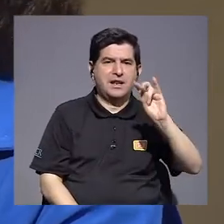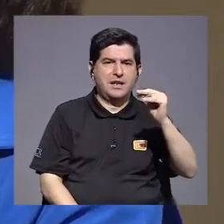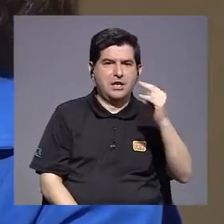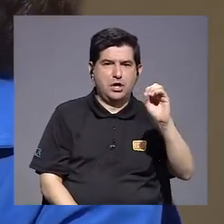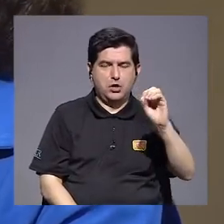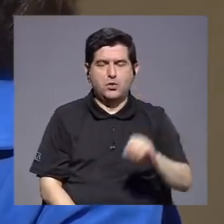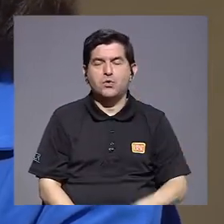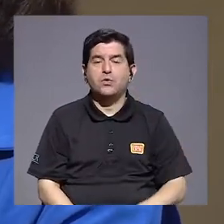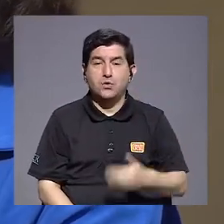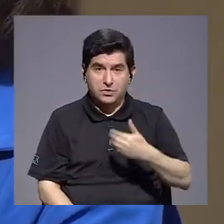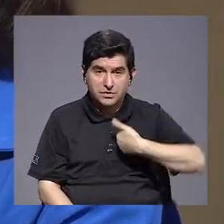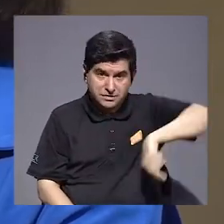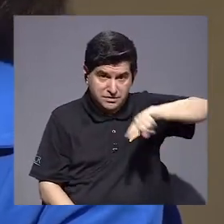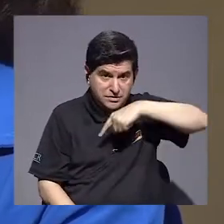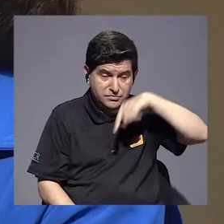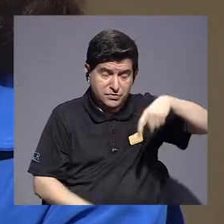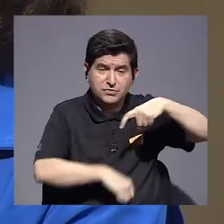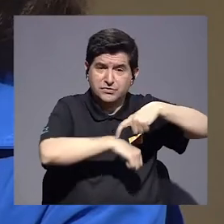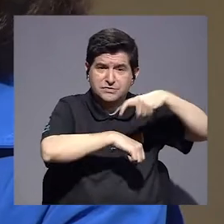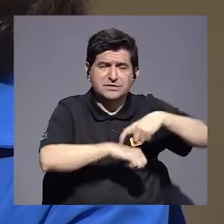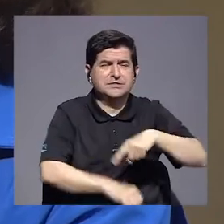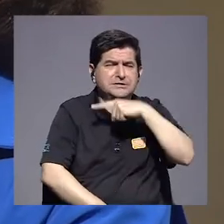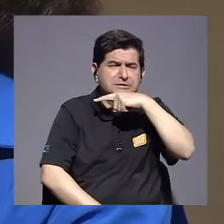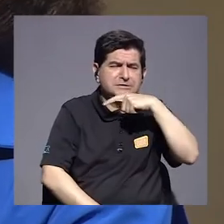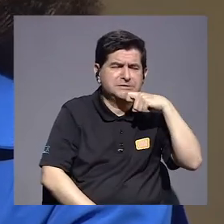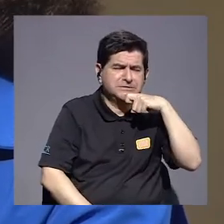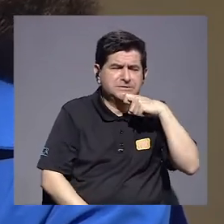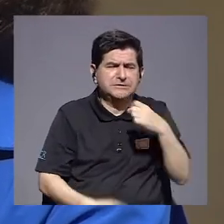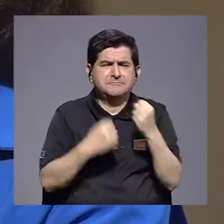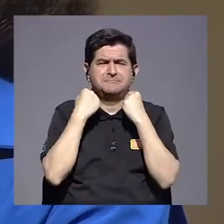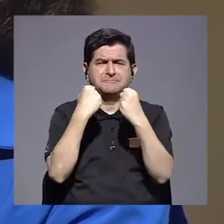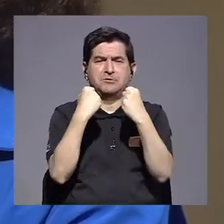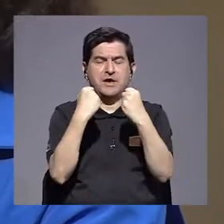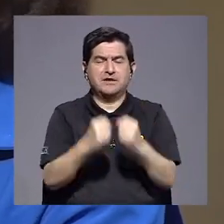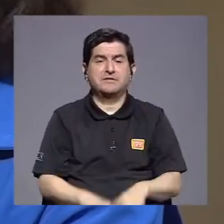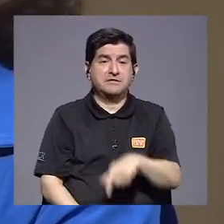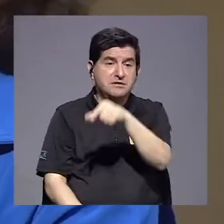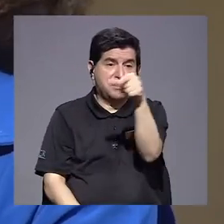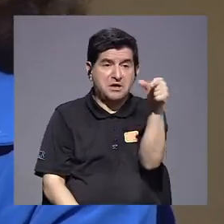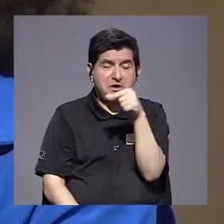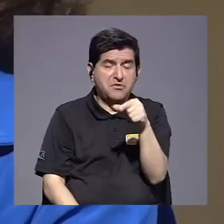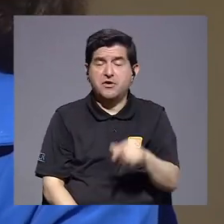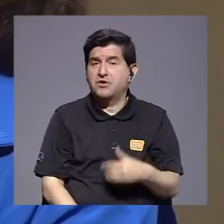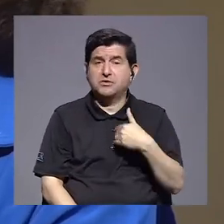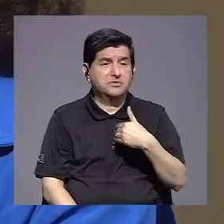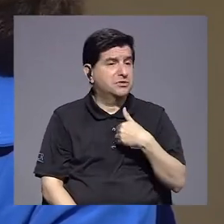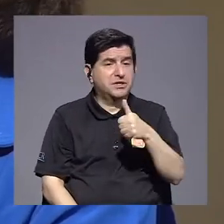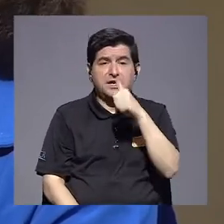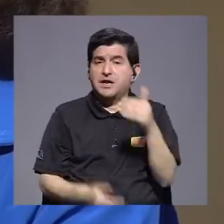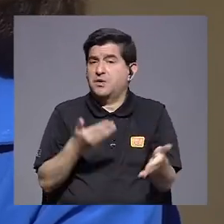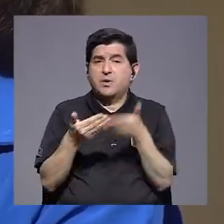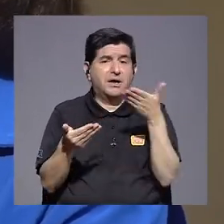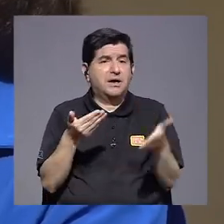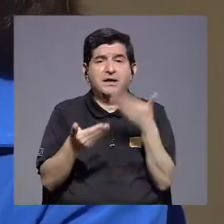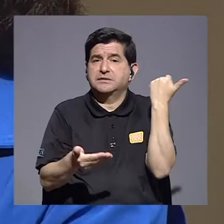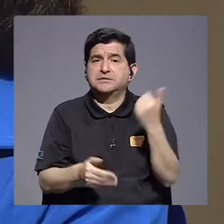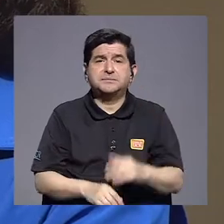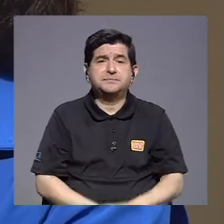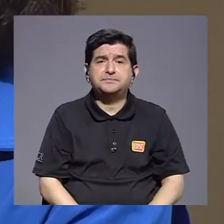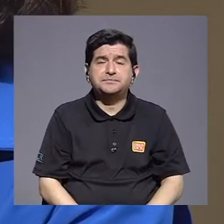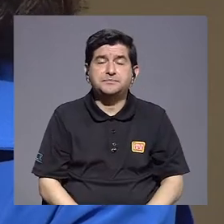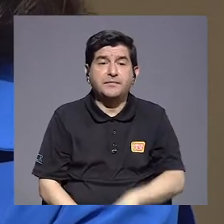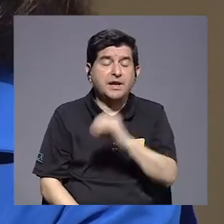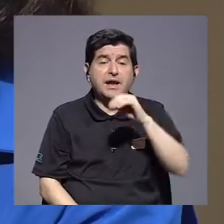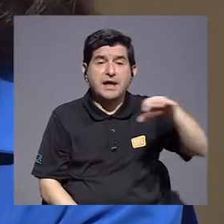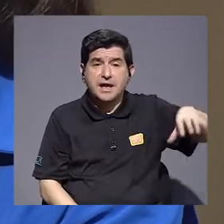periodo hemos tenido una sequía muy fuerte, tanto que los ríos casi no transportaban agua. Y por otro